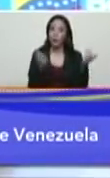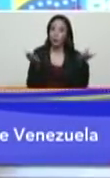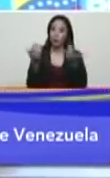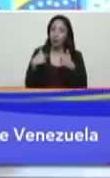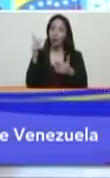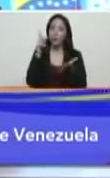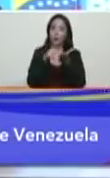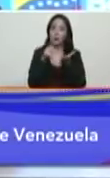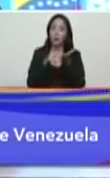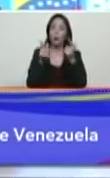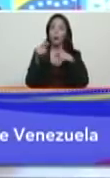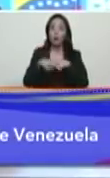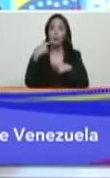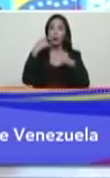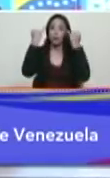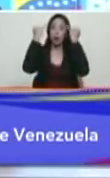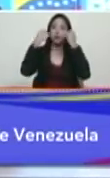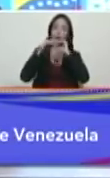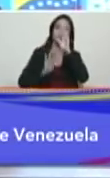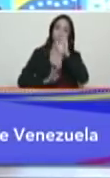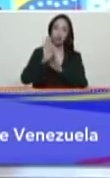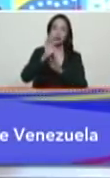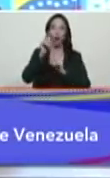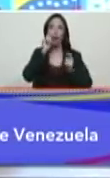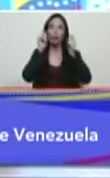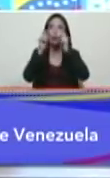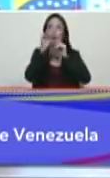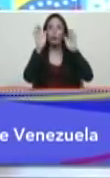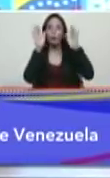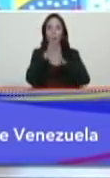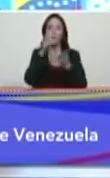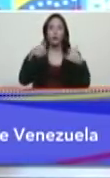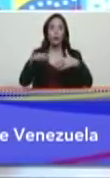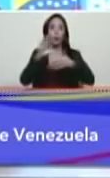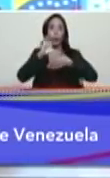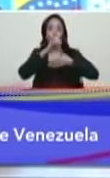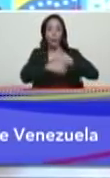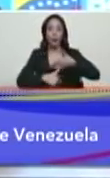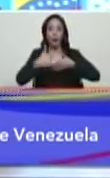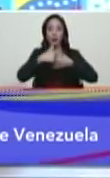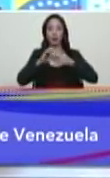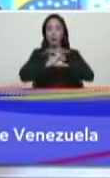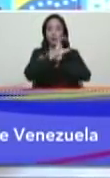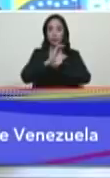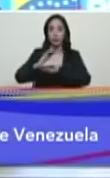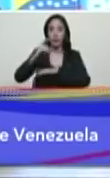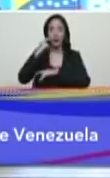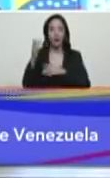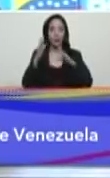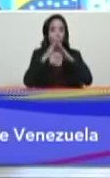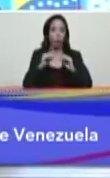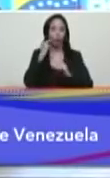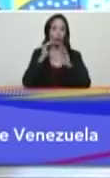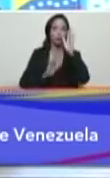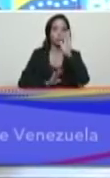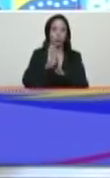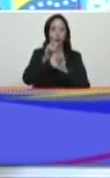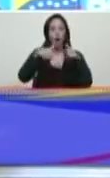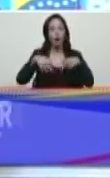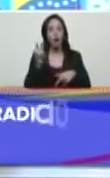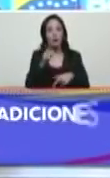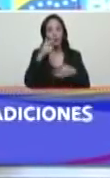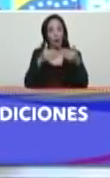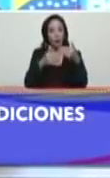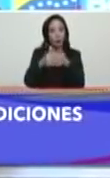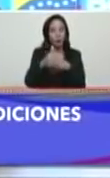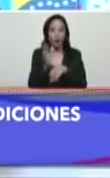el nacimiento de una nueva potencia turística en el marco de América Latina y el Caribe, porque Venezuela va a ser a mediano